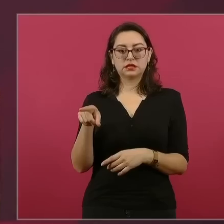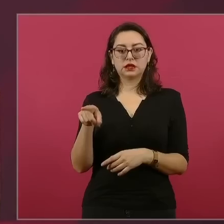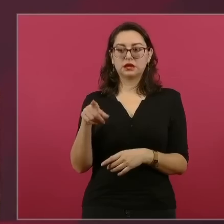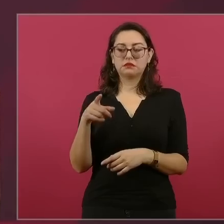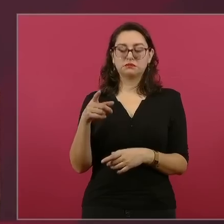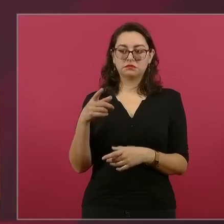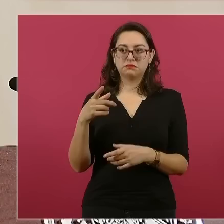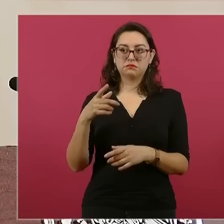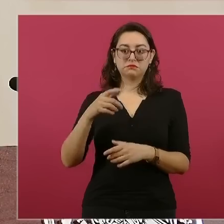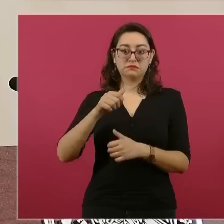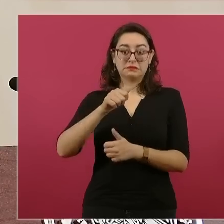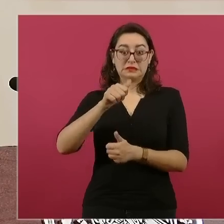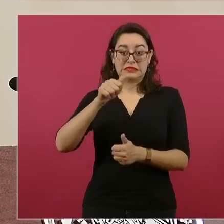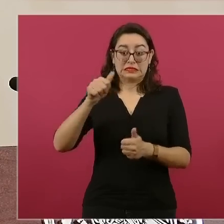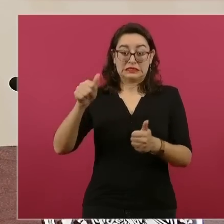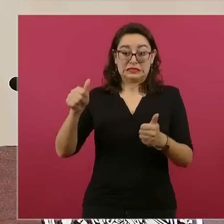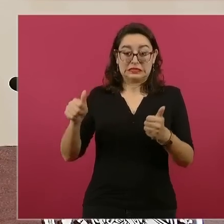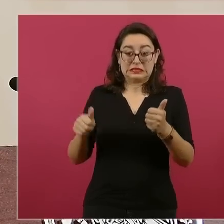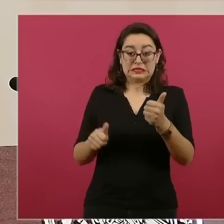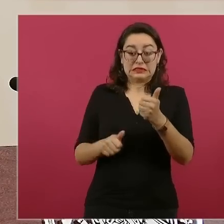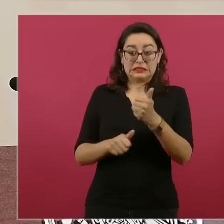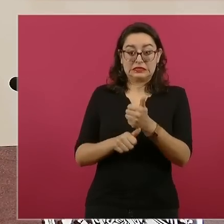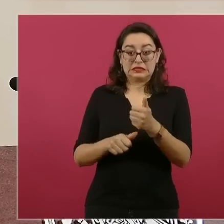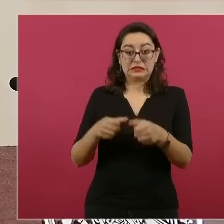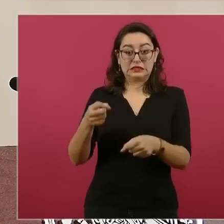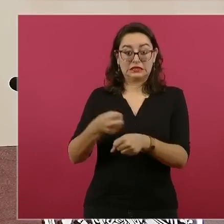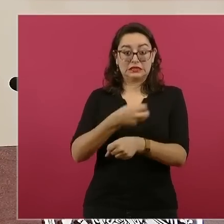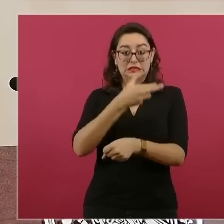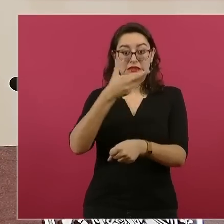del secretario de Naciones Unidas,